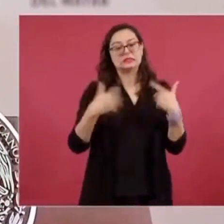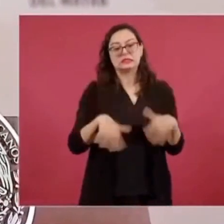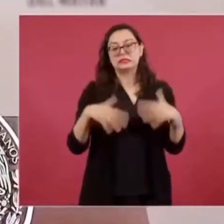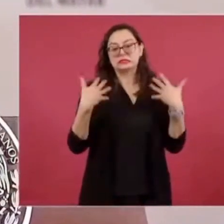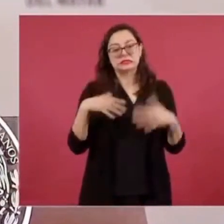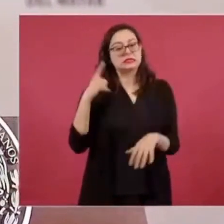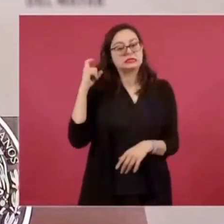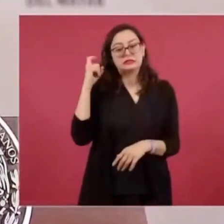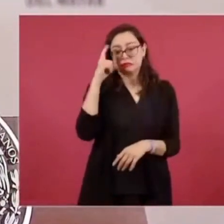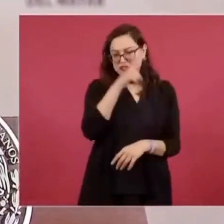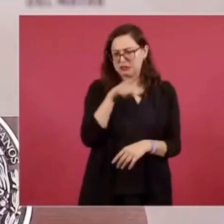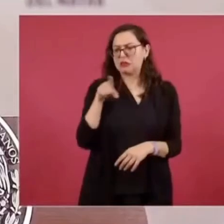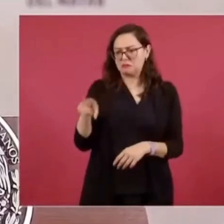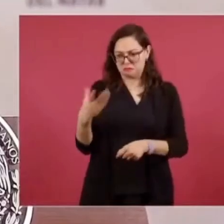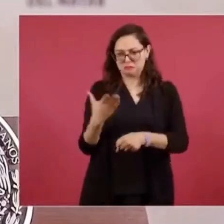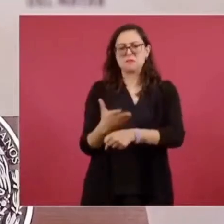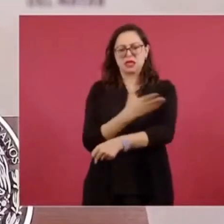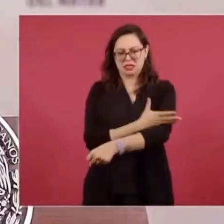desmontar